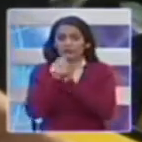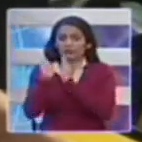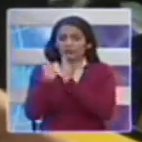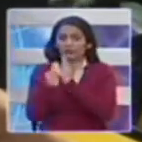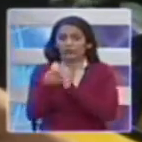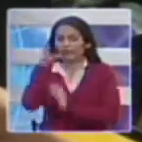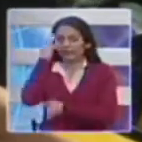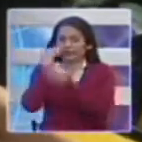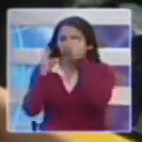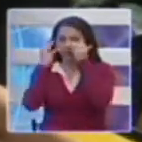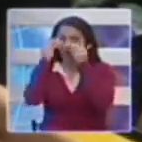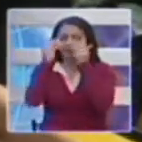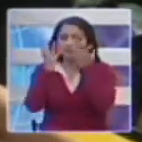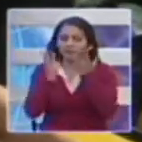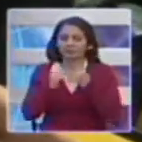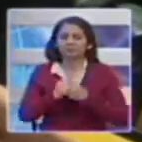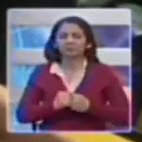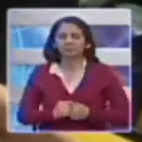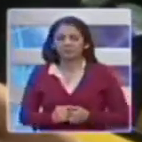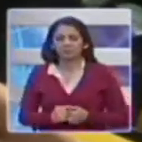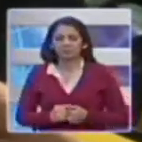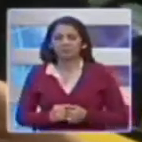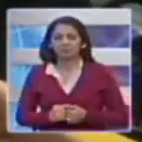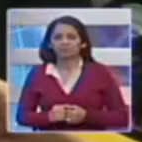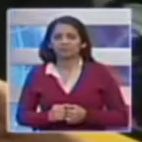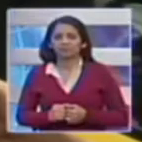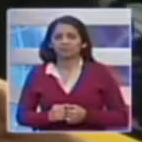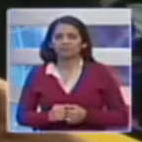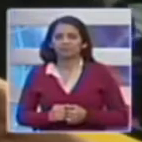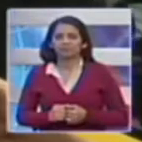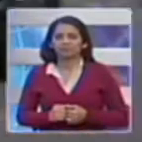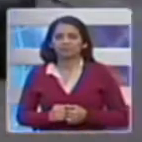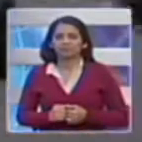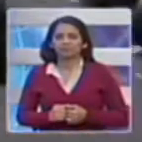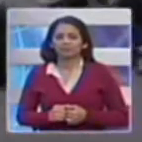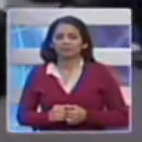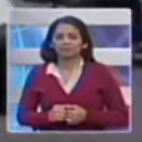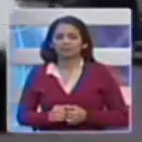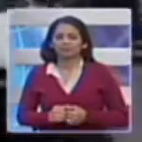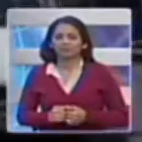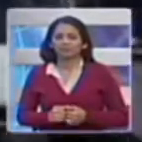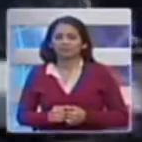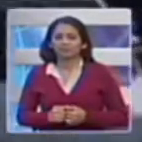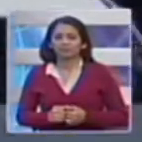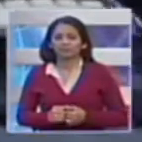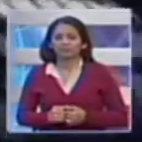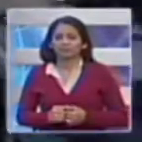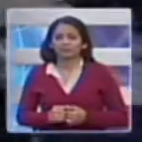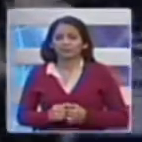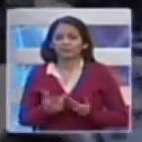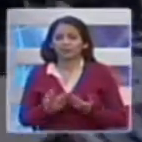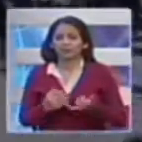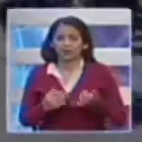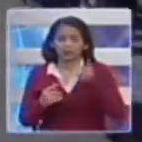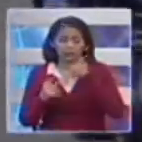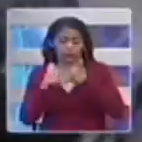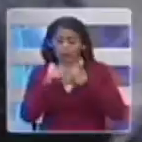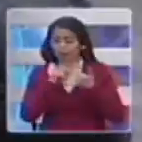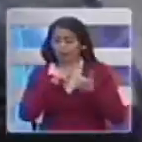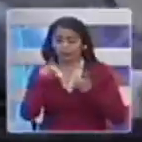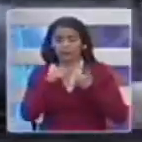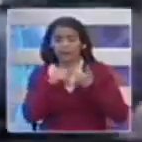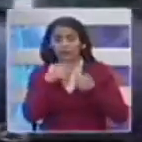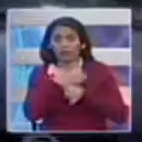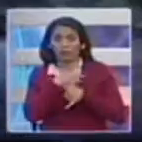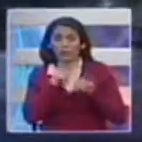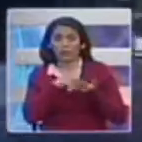está en funcionamiento todas las unidades, el sistema del dinero electrónico. Cada transacción no tiene ningún costo. Recuerde que para